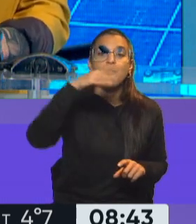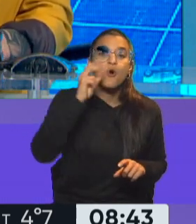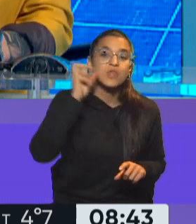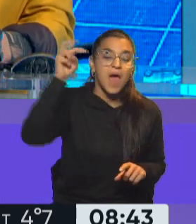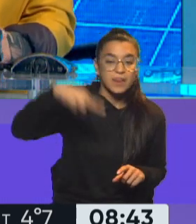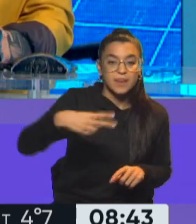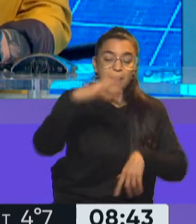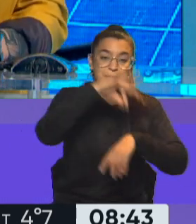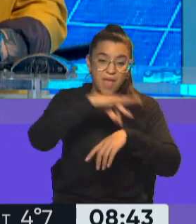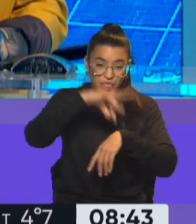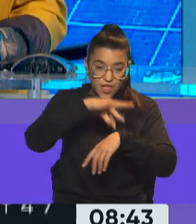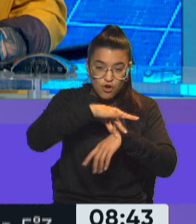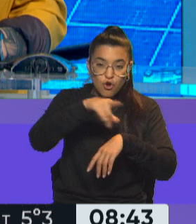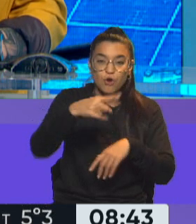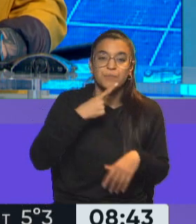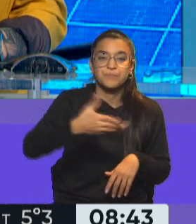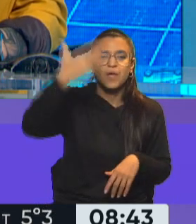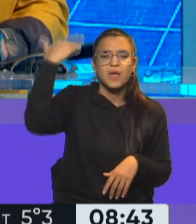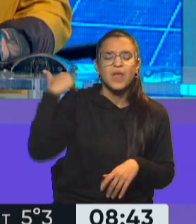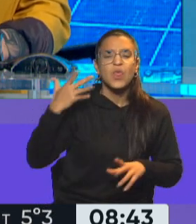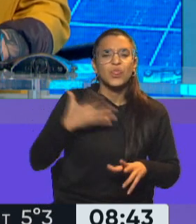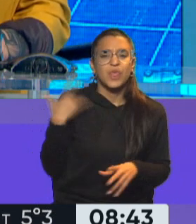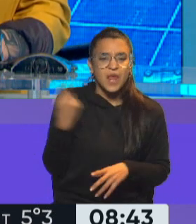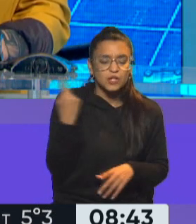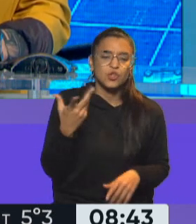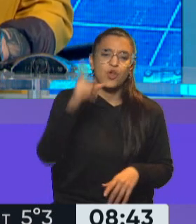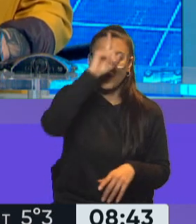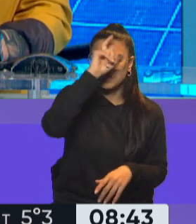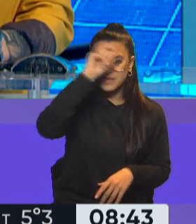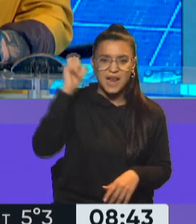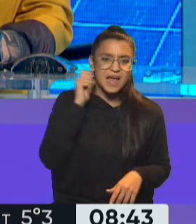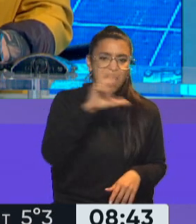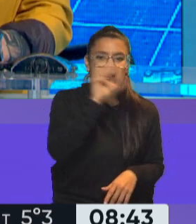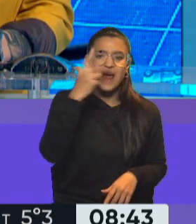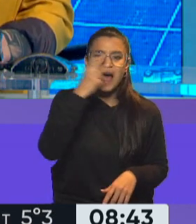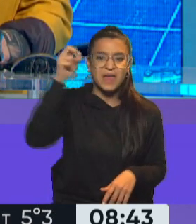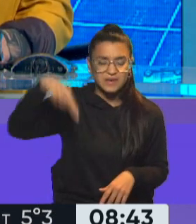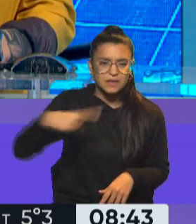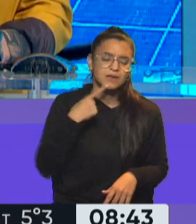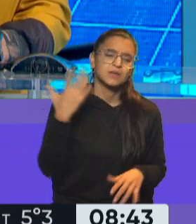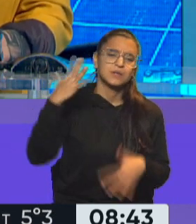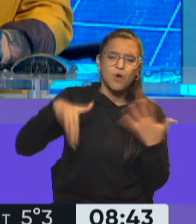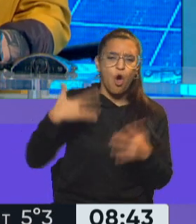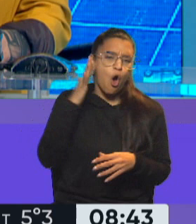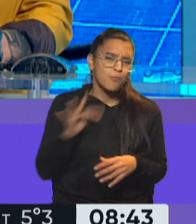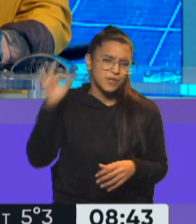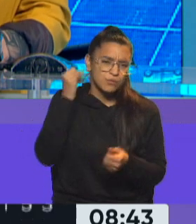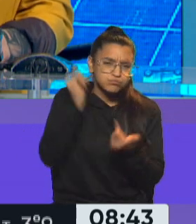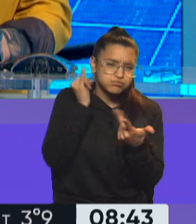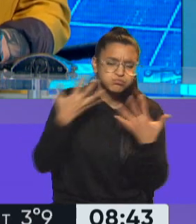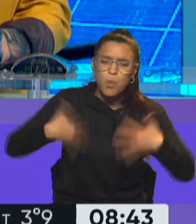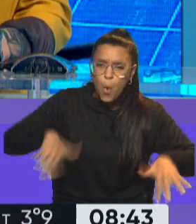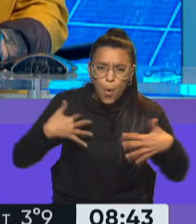médico. Médico, exactamente. Fue en su momento director del Hospital Garrahan, muy mediático, opinó y mucho